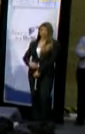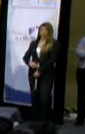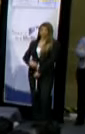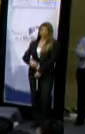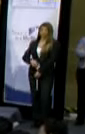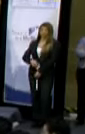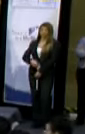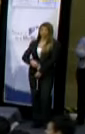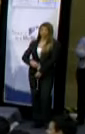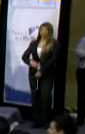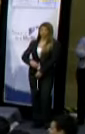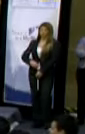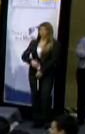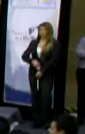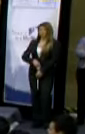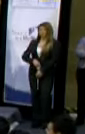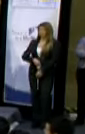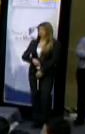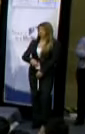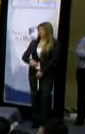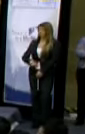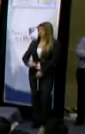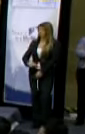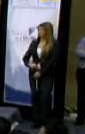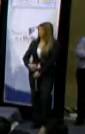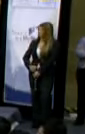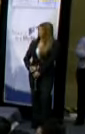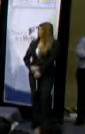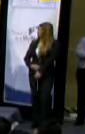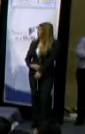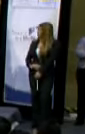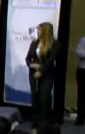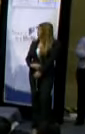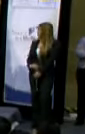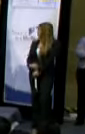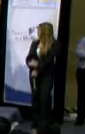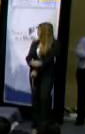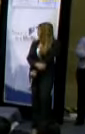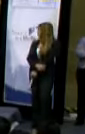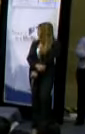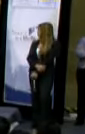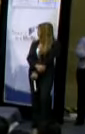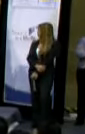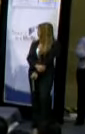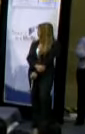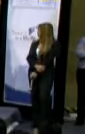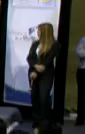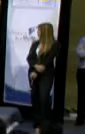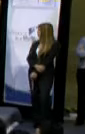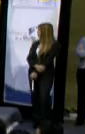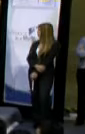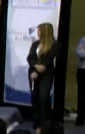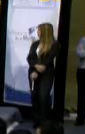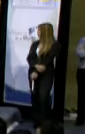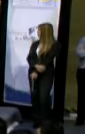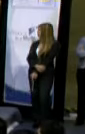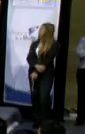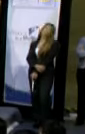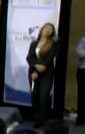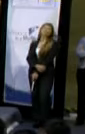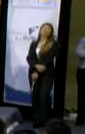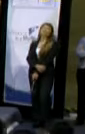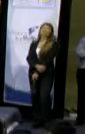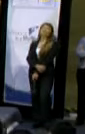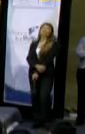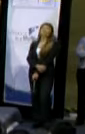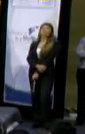público reconocimiento a estos 4 servidores públicos. Ambos embajadores y cónsules con polvo, sudor y